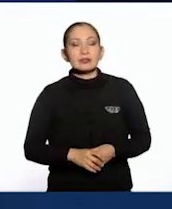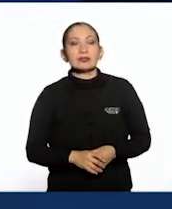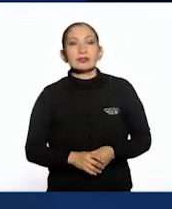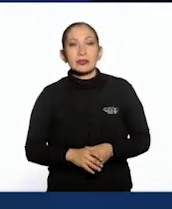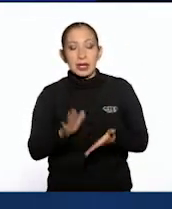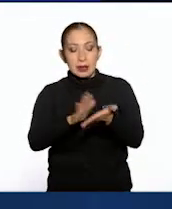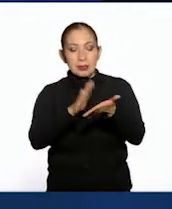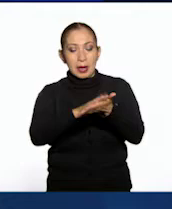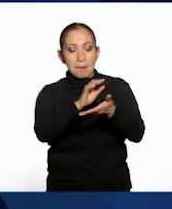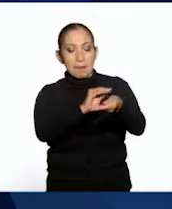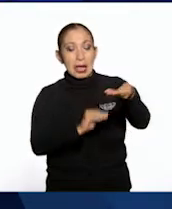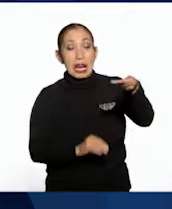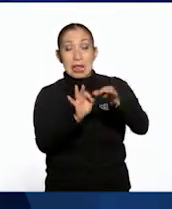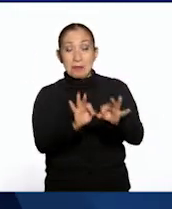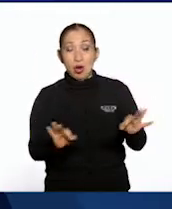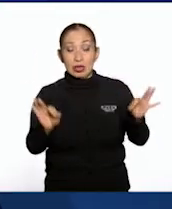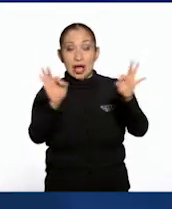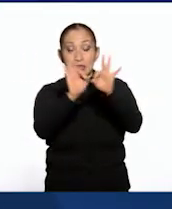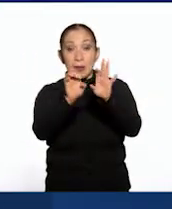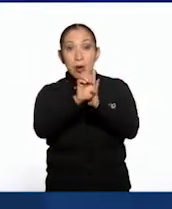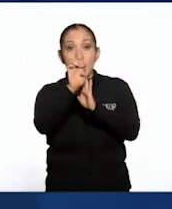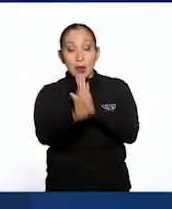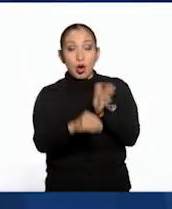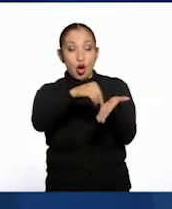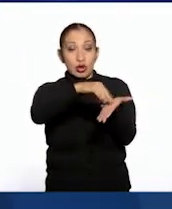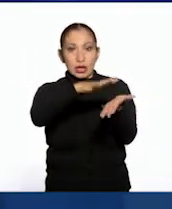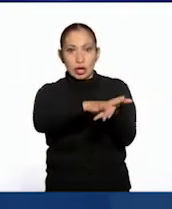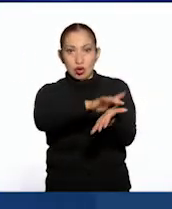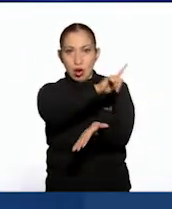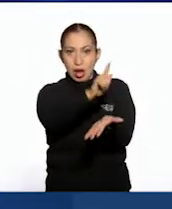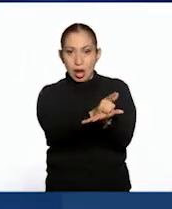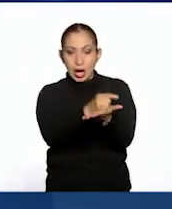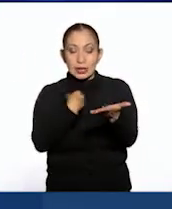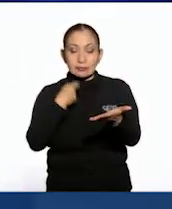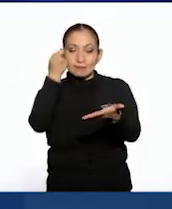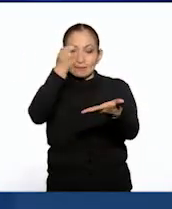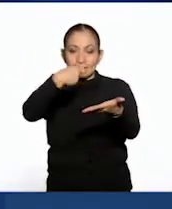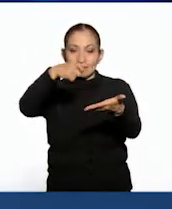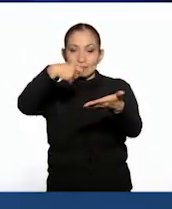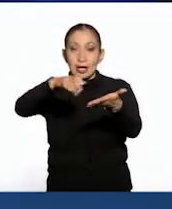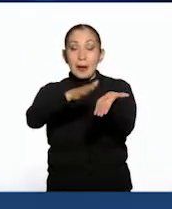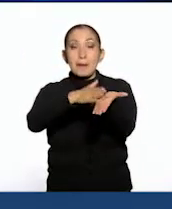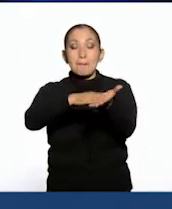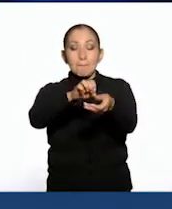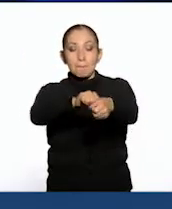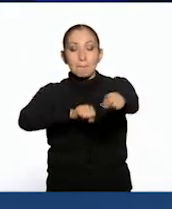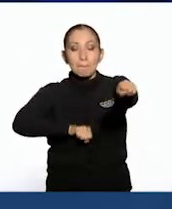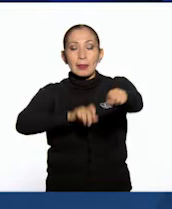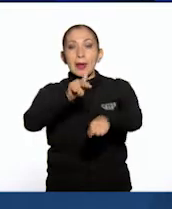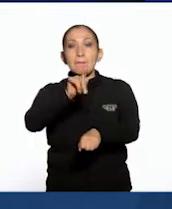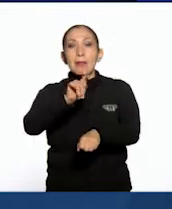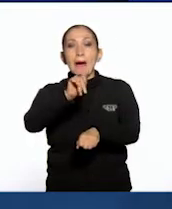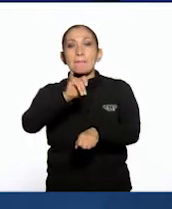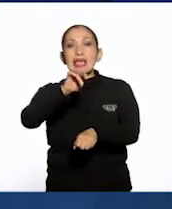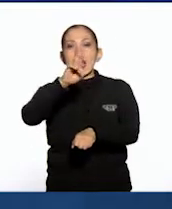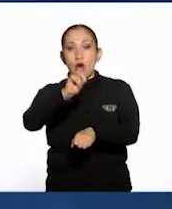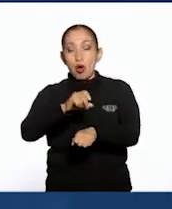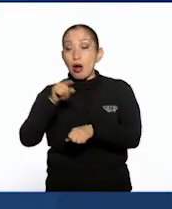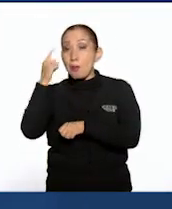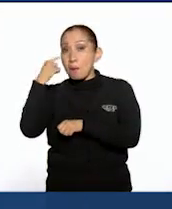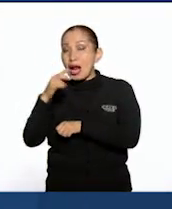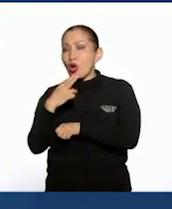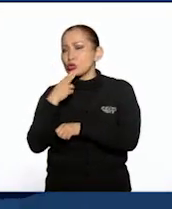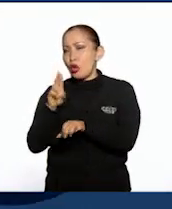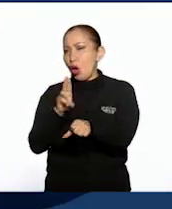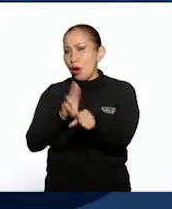Los documentos importantes, como los contratos legales, se escribían sobre papiro, en tanto que para el